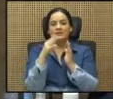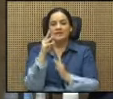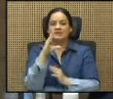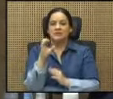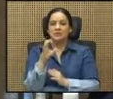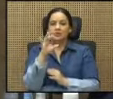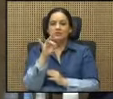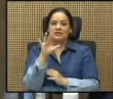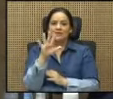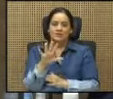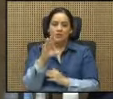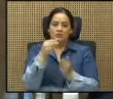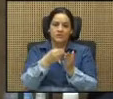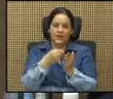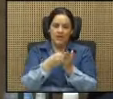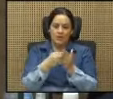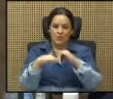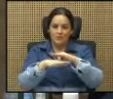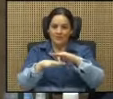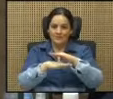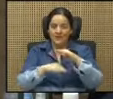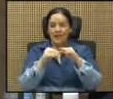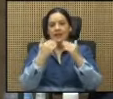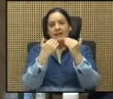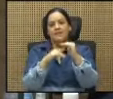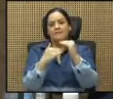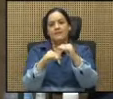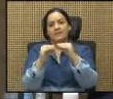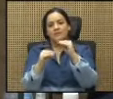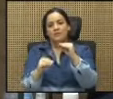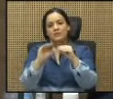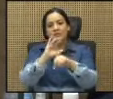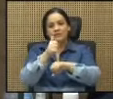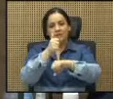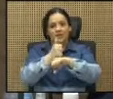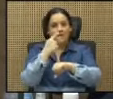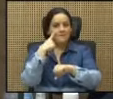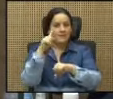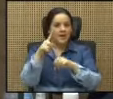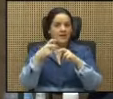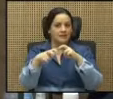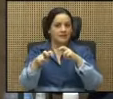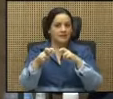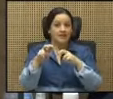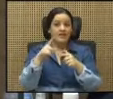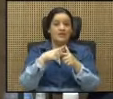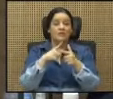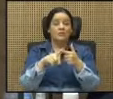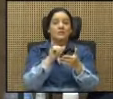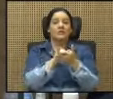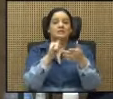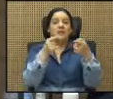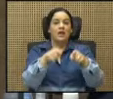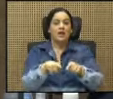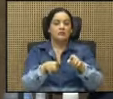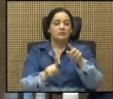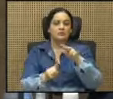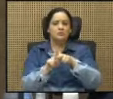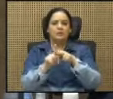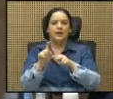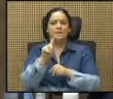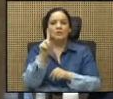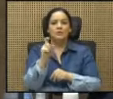salarios base, que es el límite mínimo que se establece para la transferencia. En este caso surge la pregunta de